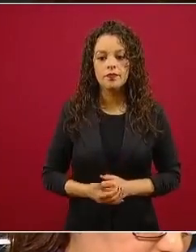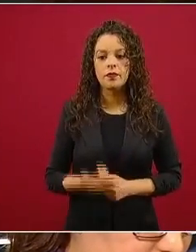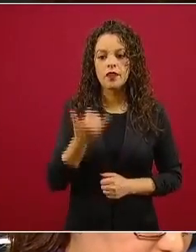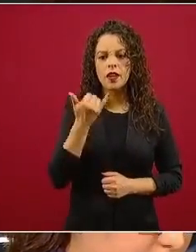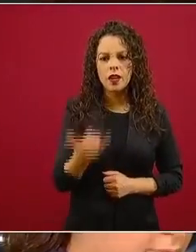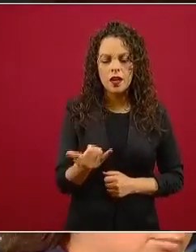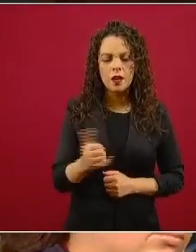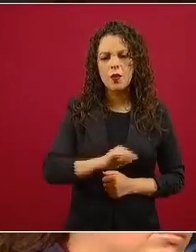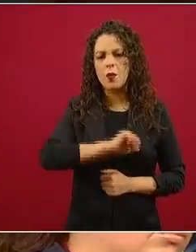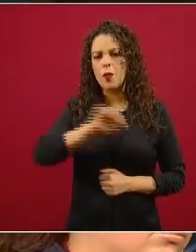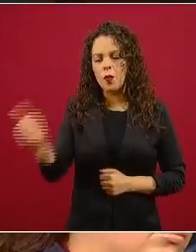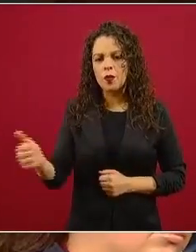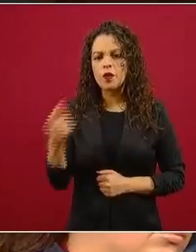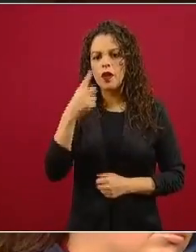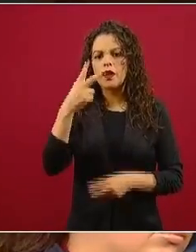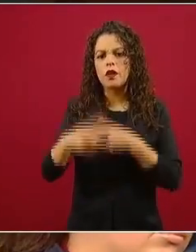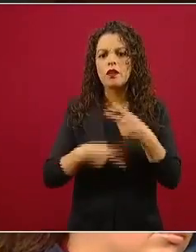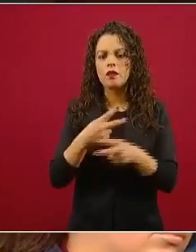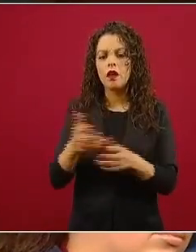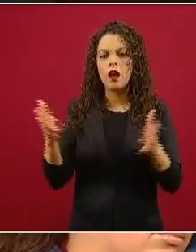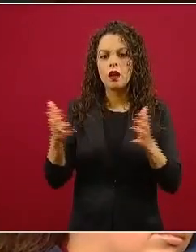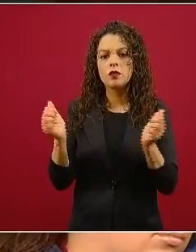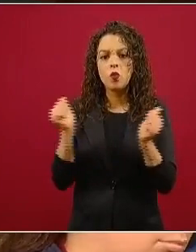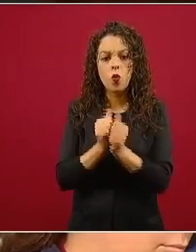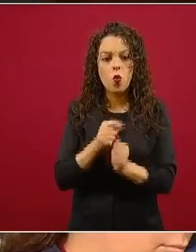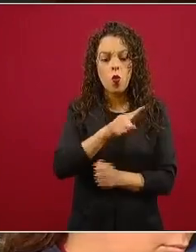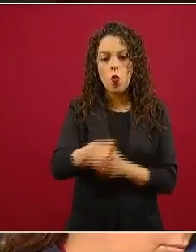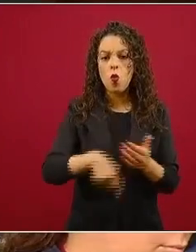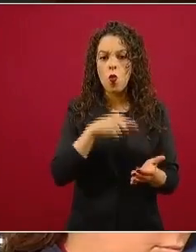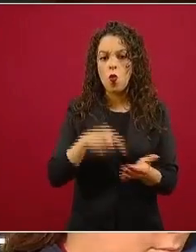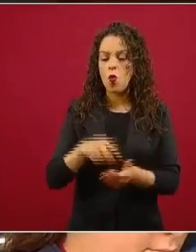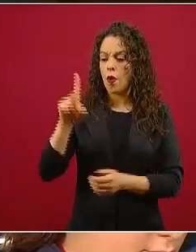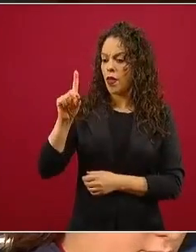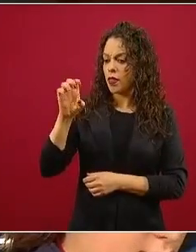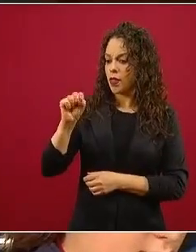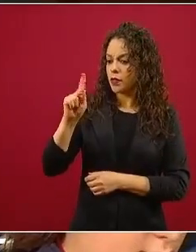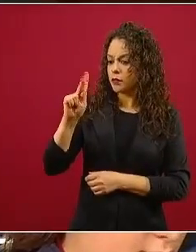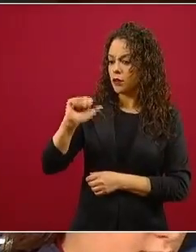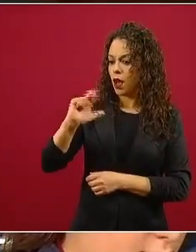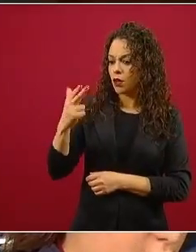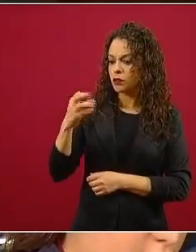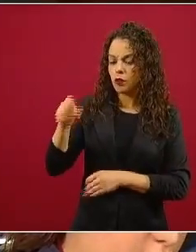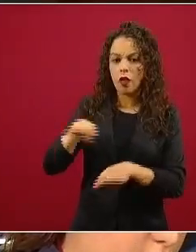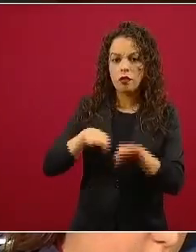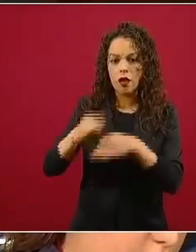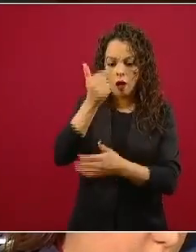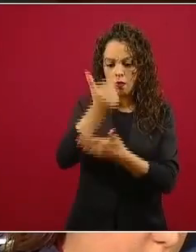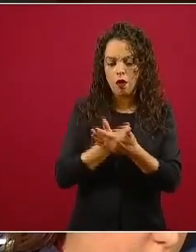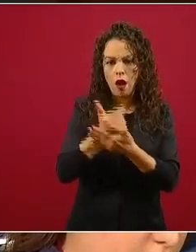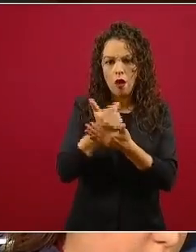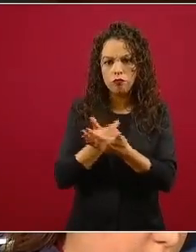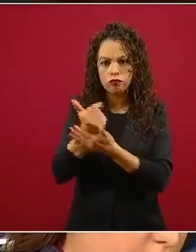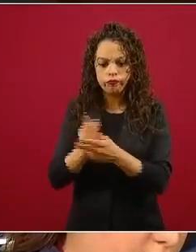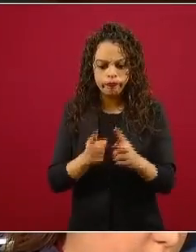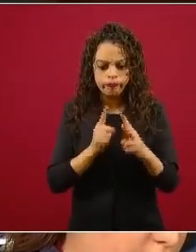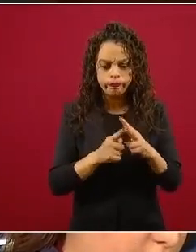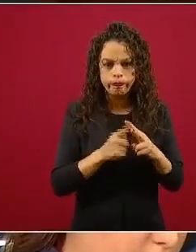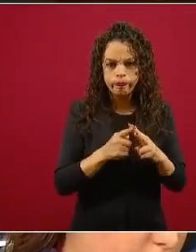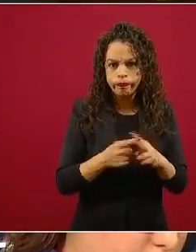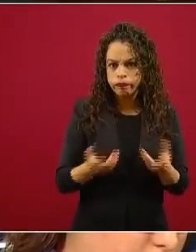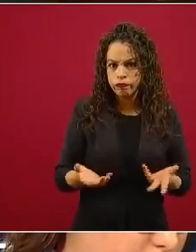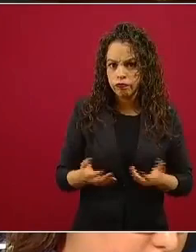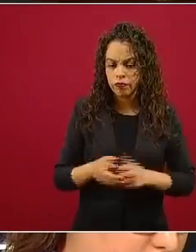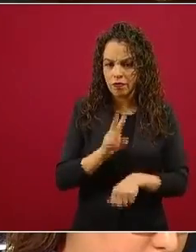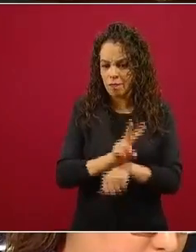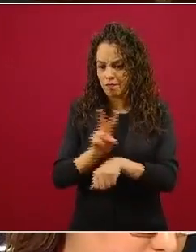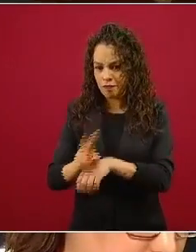¿qué se va a hacer con los despachos jurídicos, con los despachos contables que existen, que usted seguramente tiene